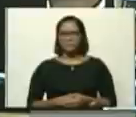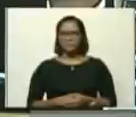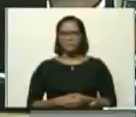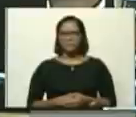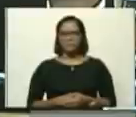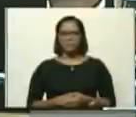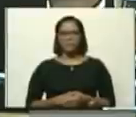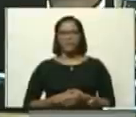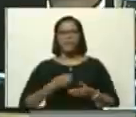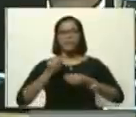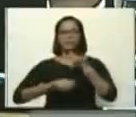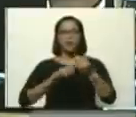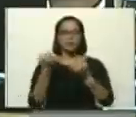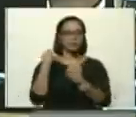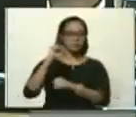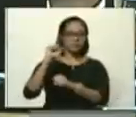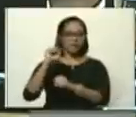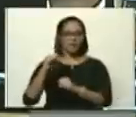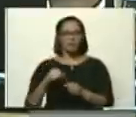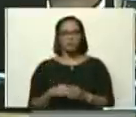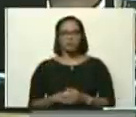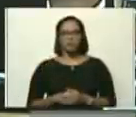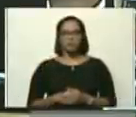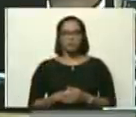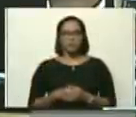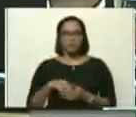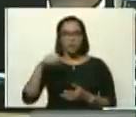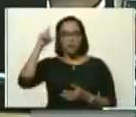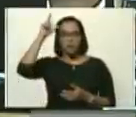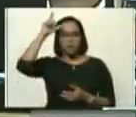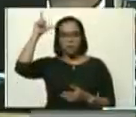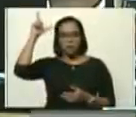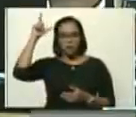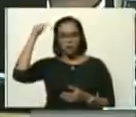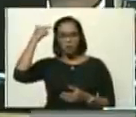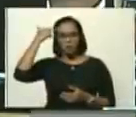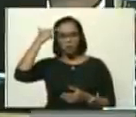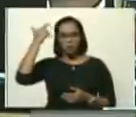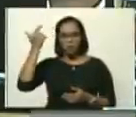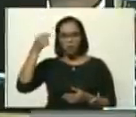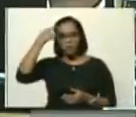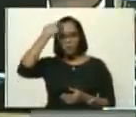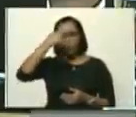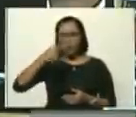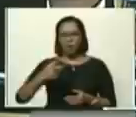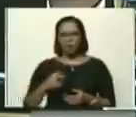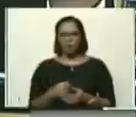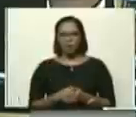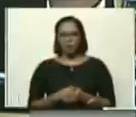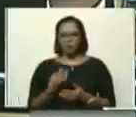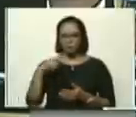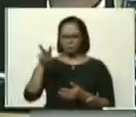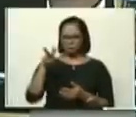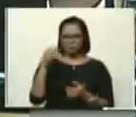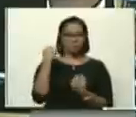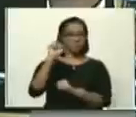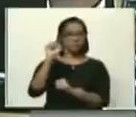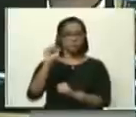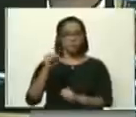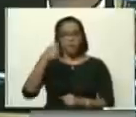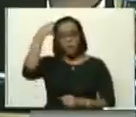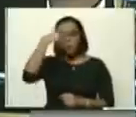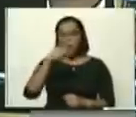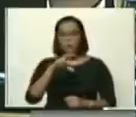Eso genera un rechazo lógico en el pueblo. Genera un rechazo lógico en el pueblo.